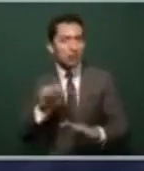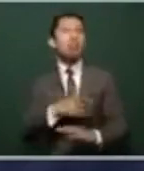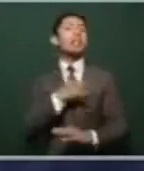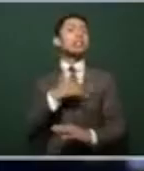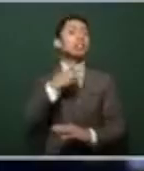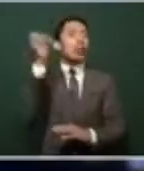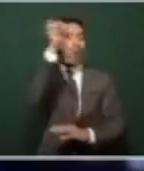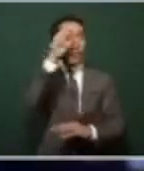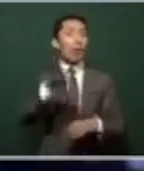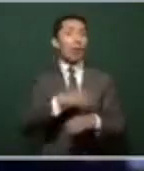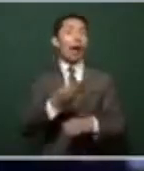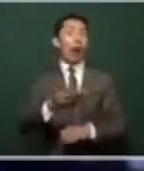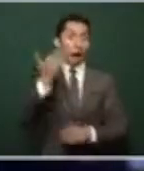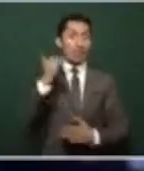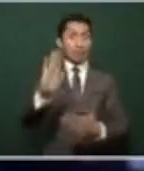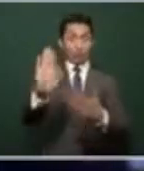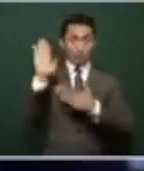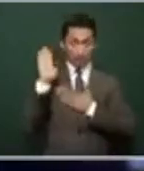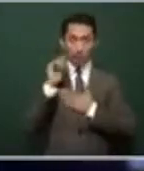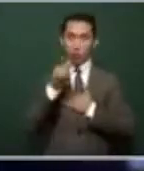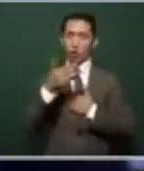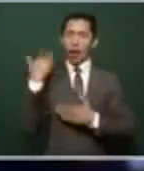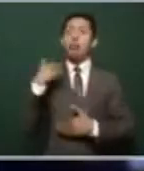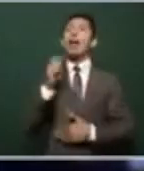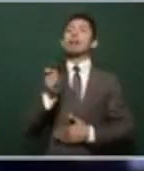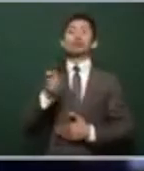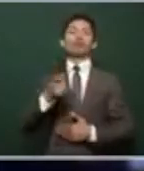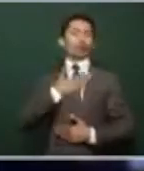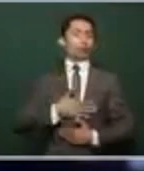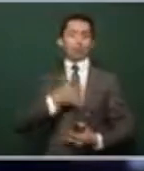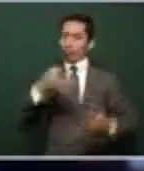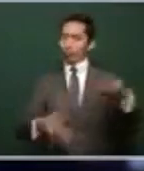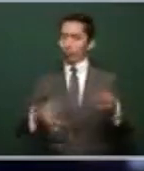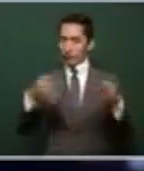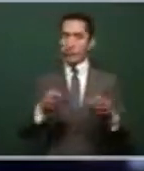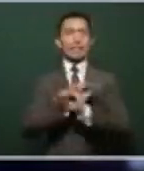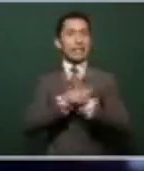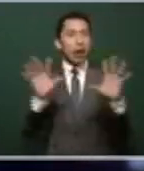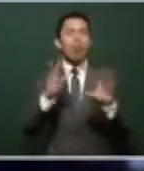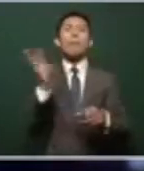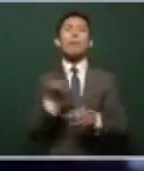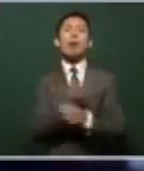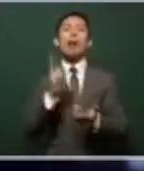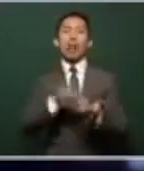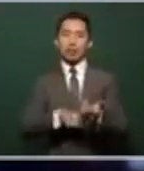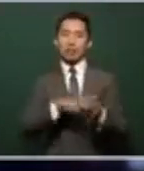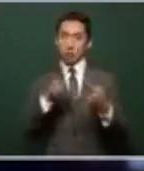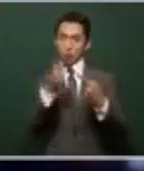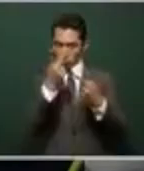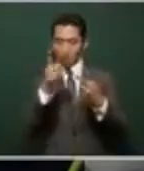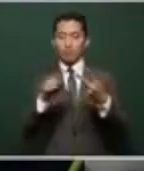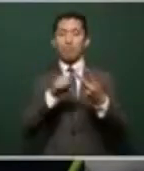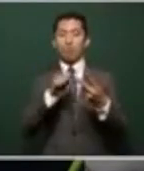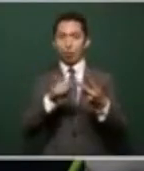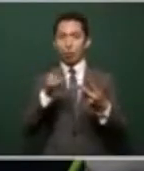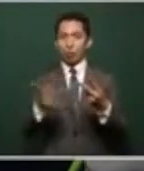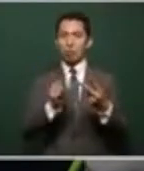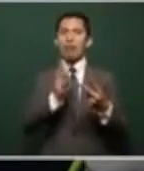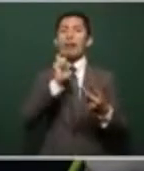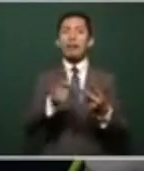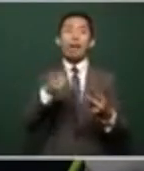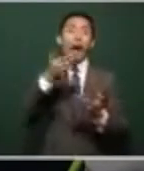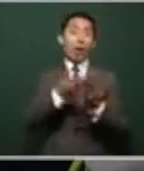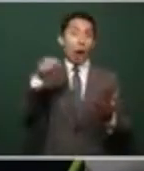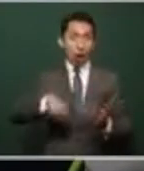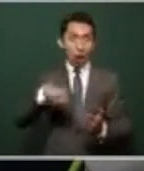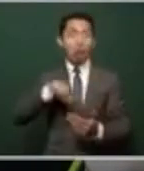una de las promesas de campaña fue, se va a hacer justicia, se va a esclarecer los hechos. La segunda, el día de hoy la Universidad